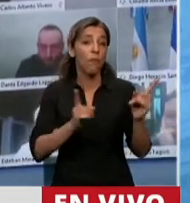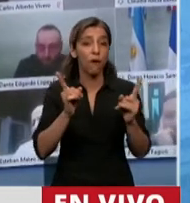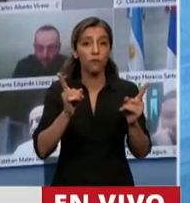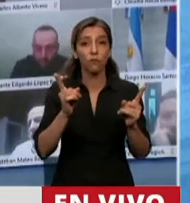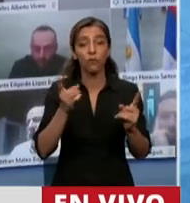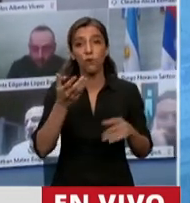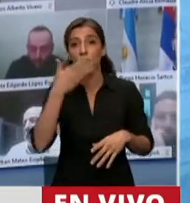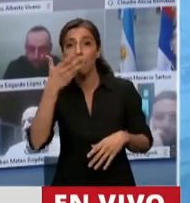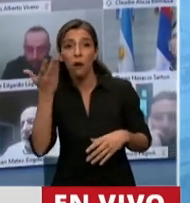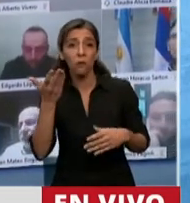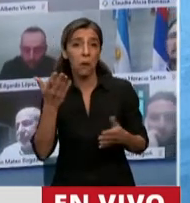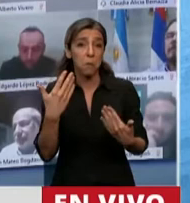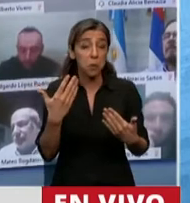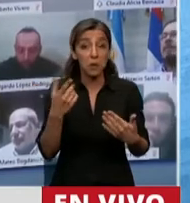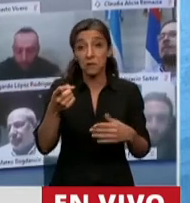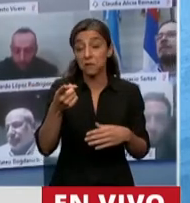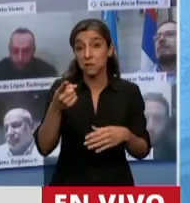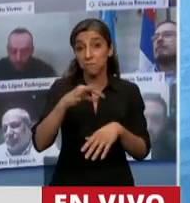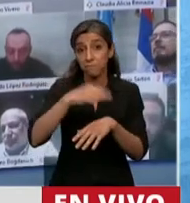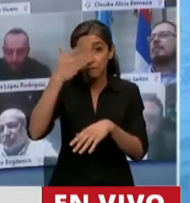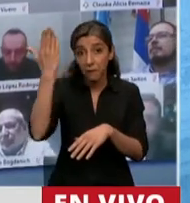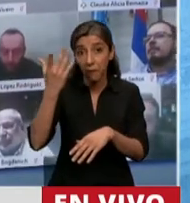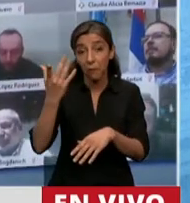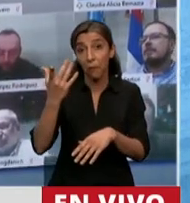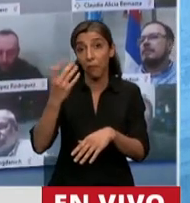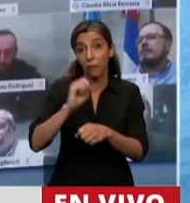que tienen el COVID y pueden ser asintomáticos y están